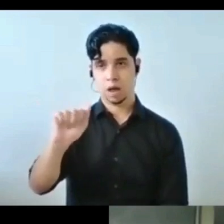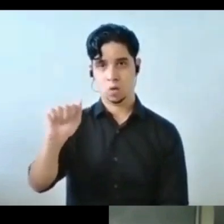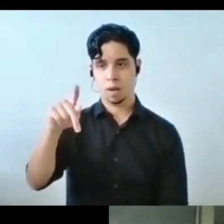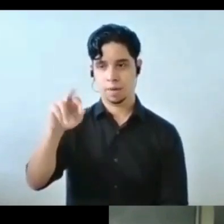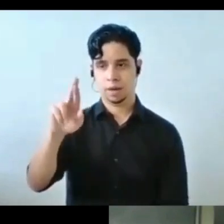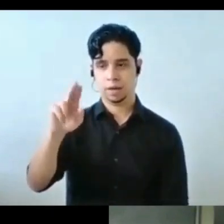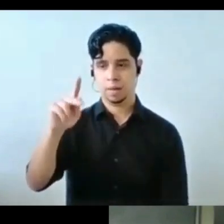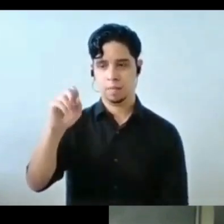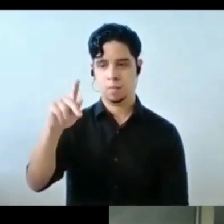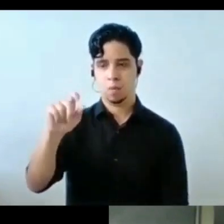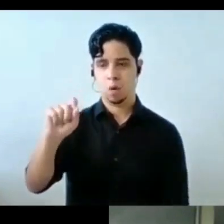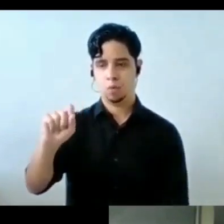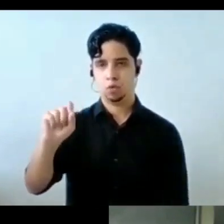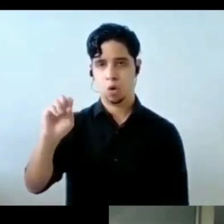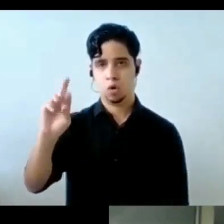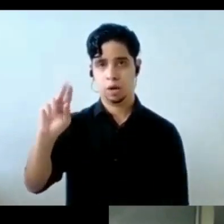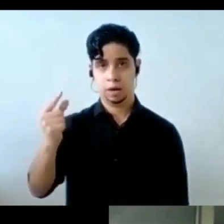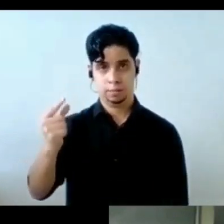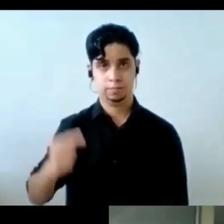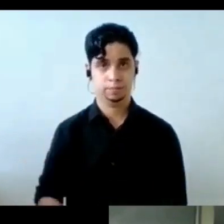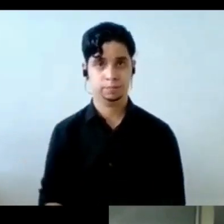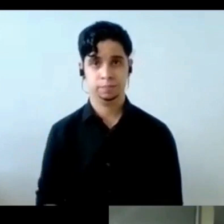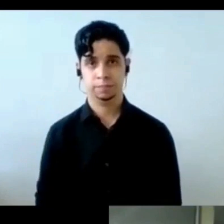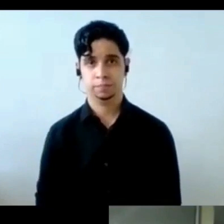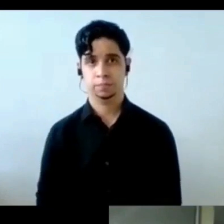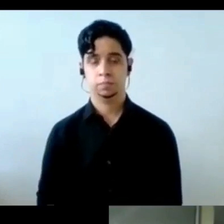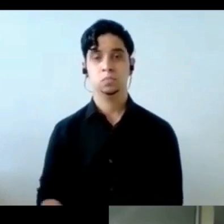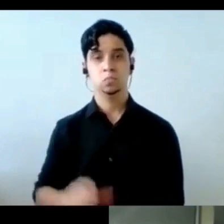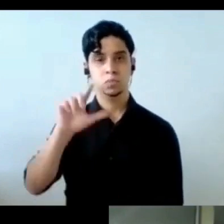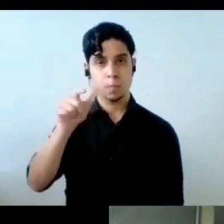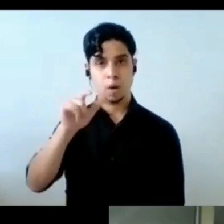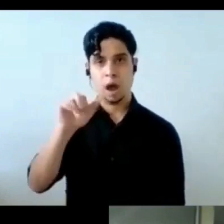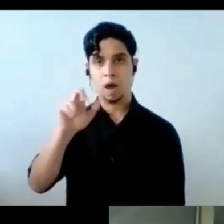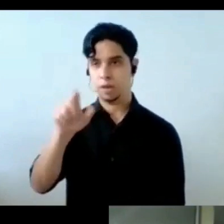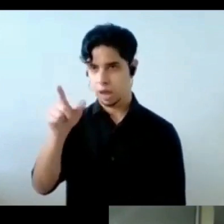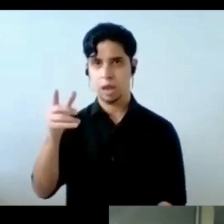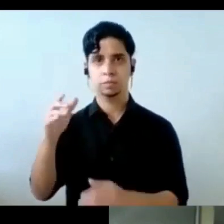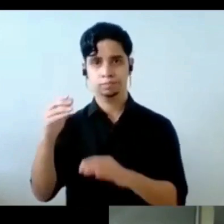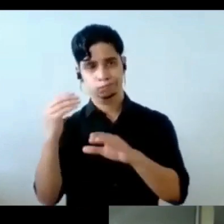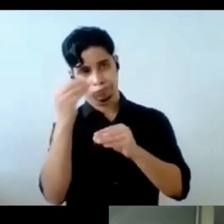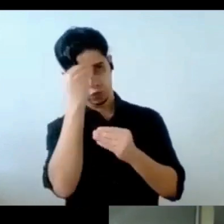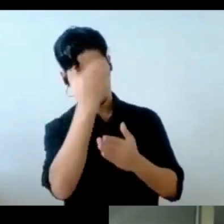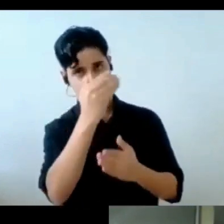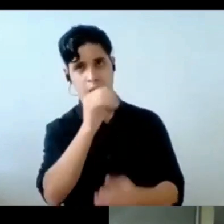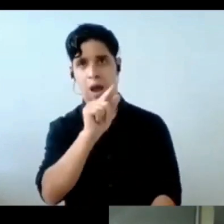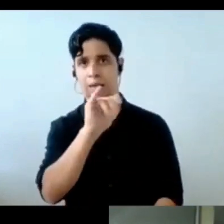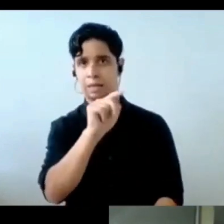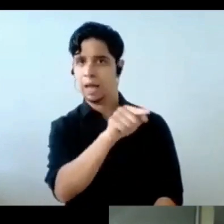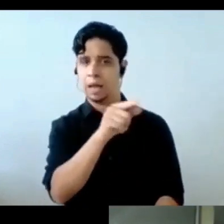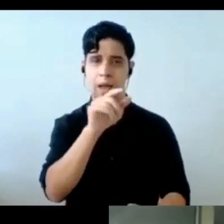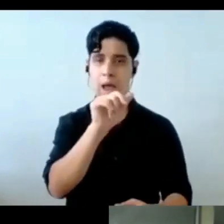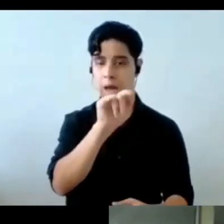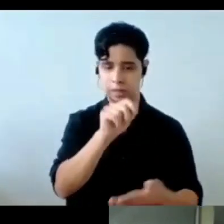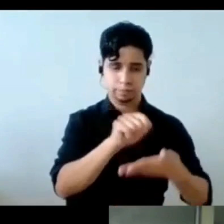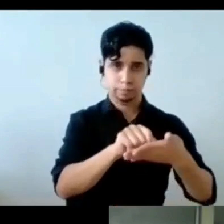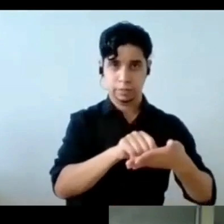info@prpop.org. Exacto. Ahí está. Sí, porque, o sea, después, pues nada, Javier entonces le hace llegar a Lina y a Lina, pues si necesita algún otro dato. Mira el